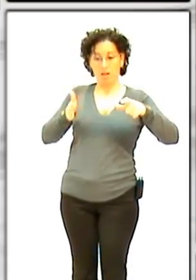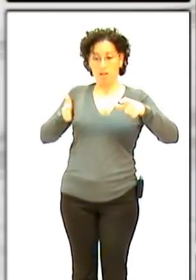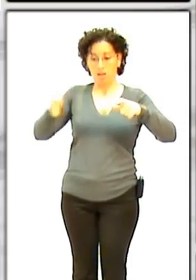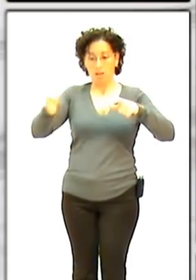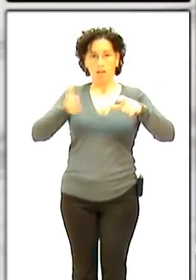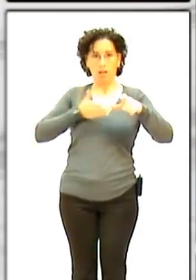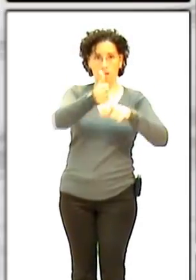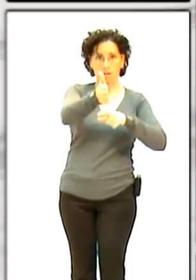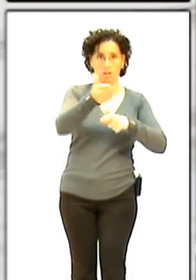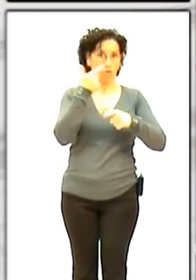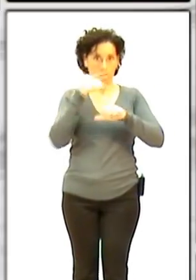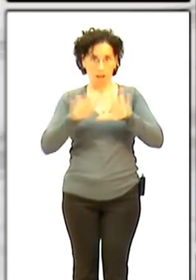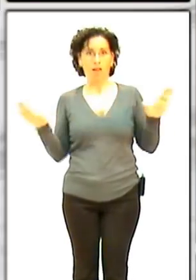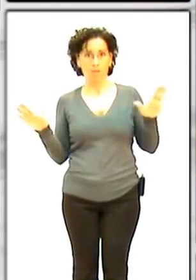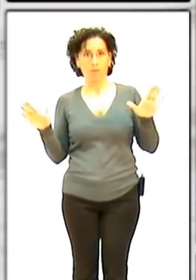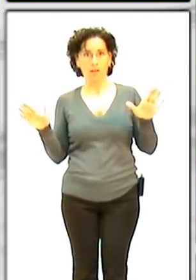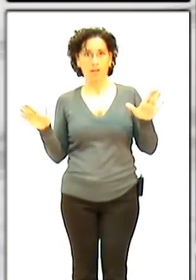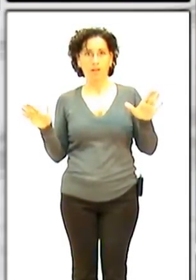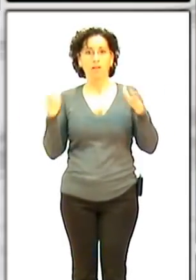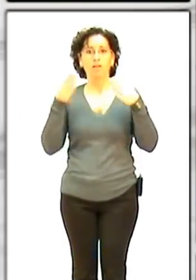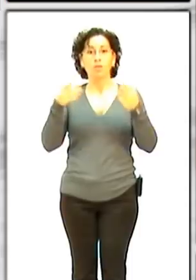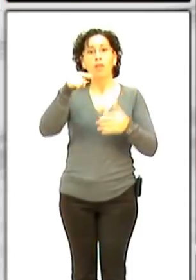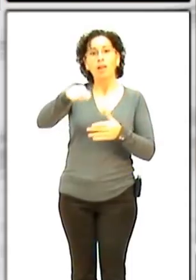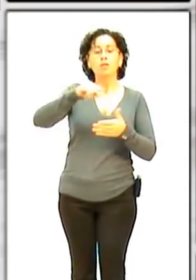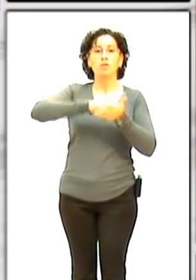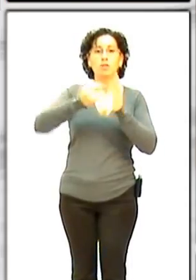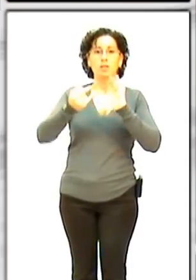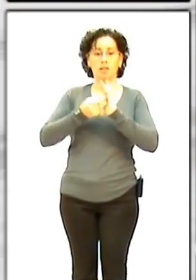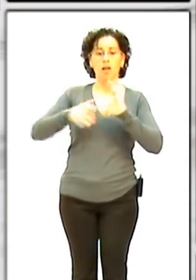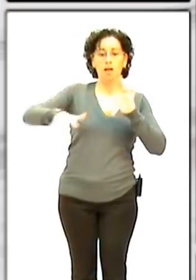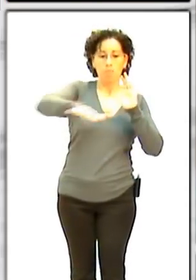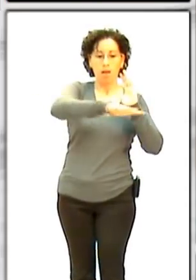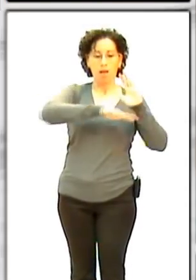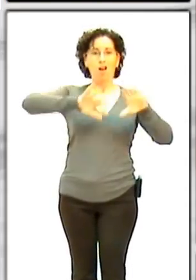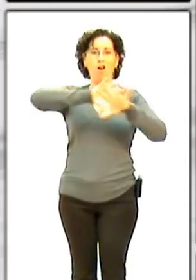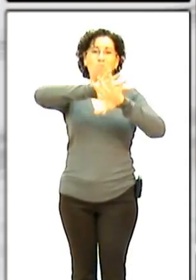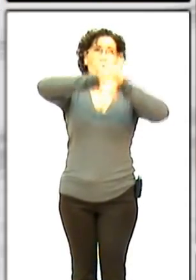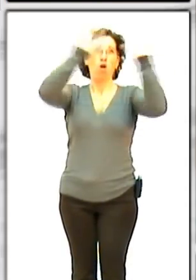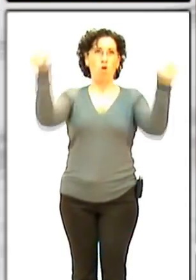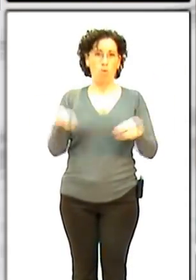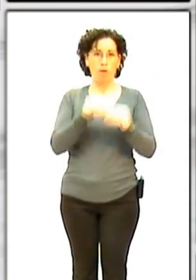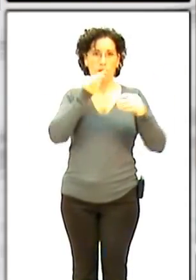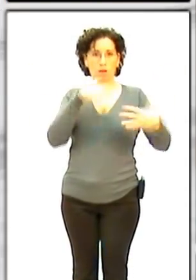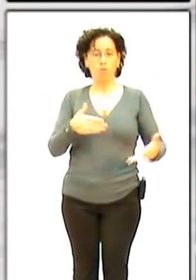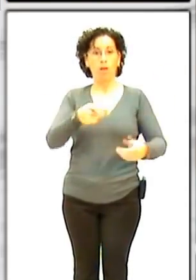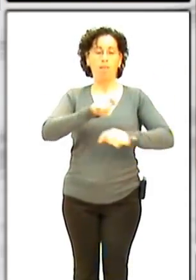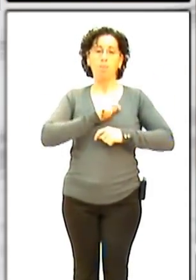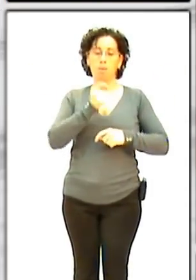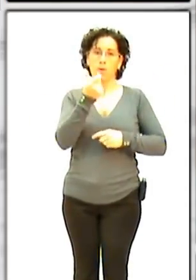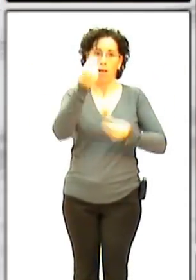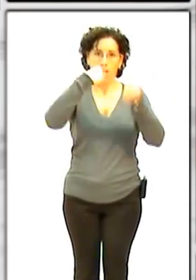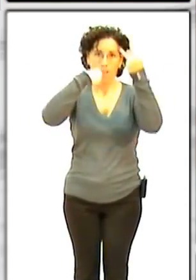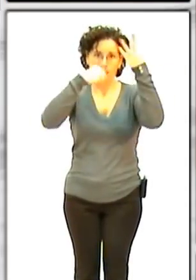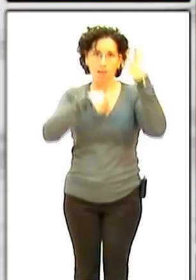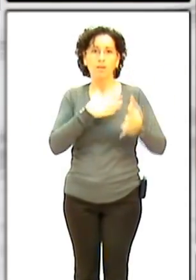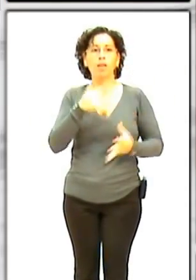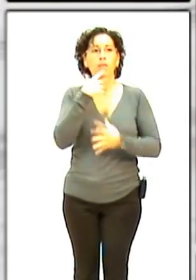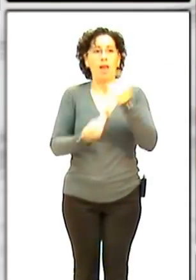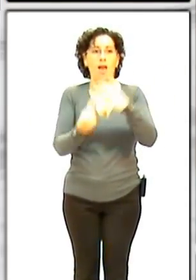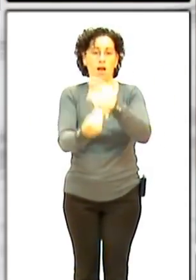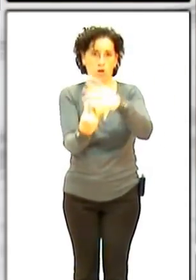pasando con los sistemas de posicionamiento global actuales, ¿no? Seguimos teniendo